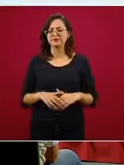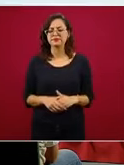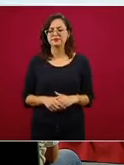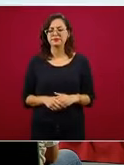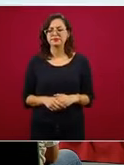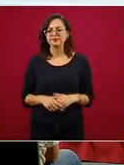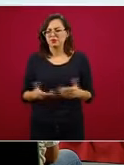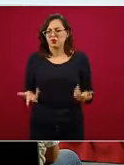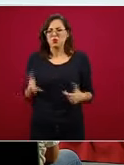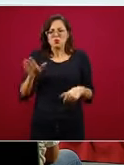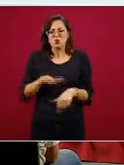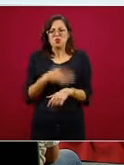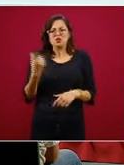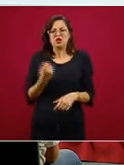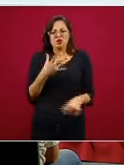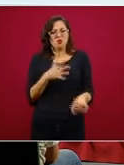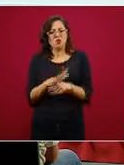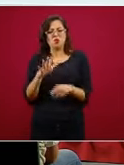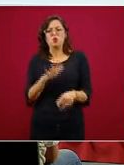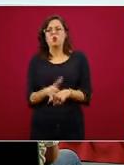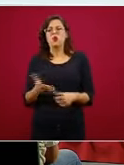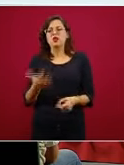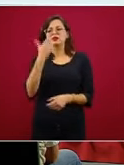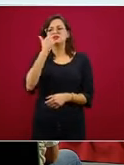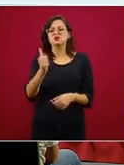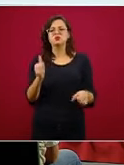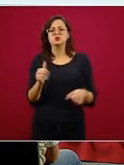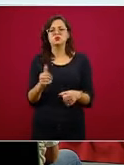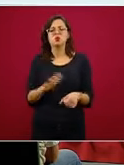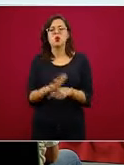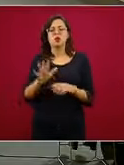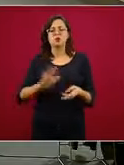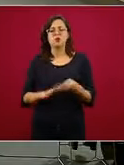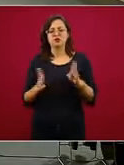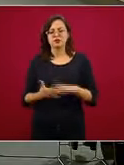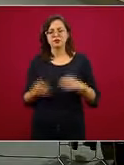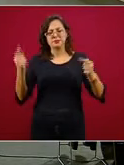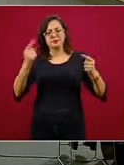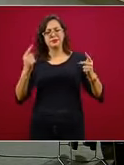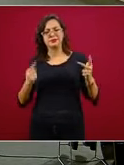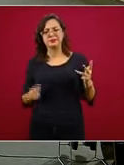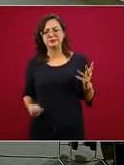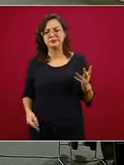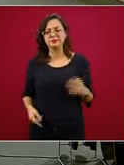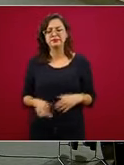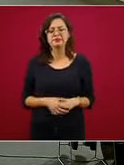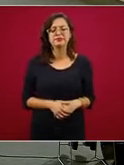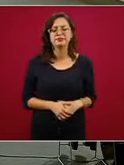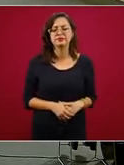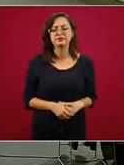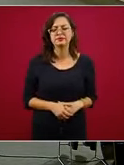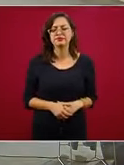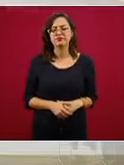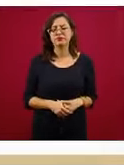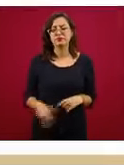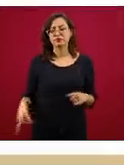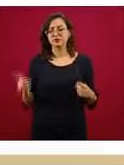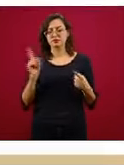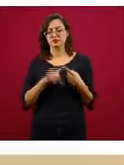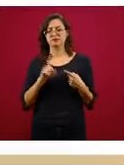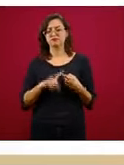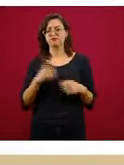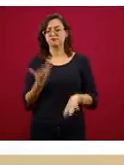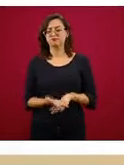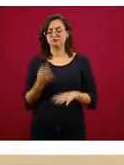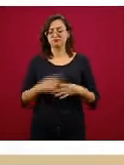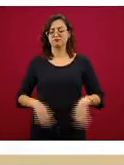¿de dónde sale? ¿Cuál es la motivación de hacer este abordaje? Y son estos puntos. Uno es, que es muy importante, que